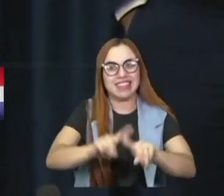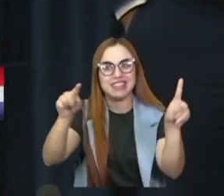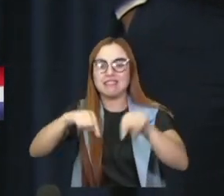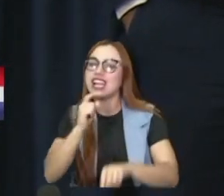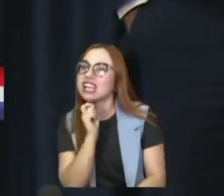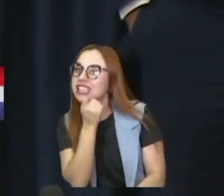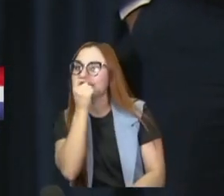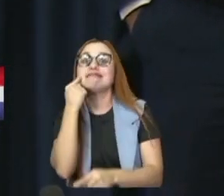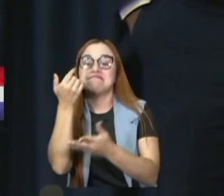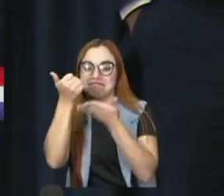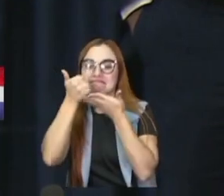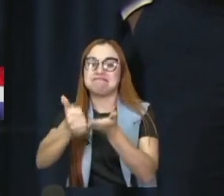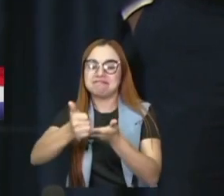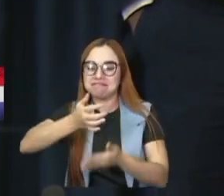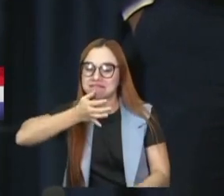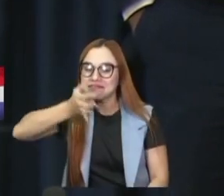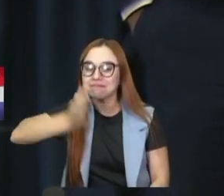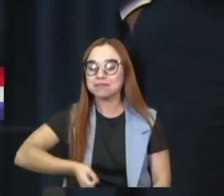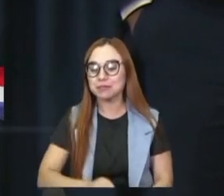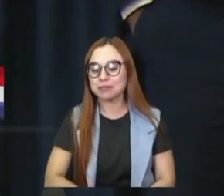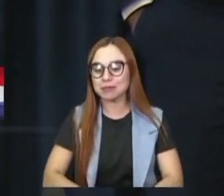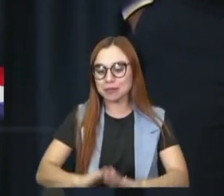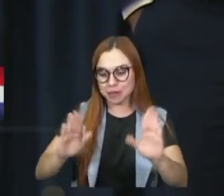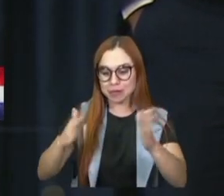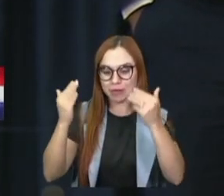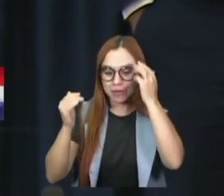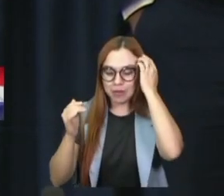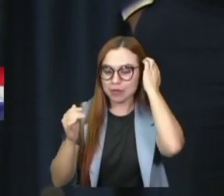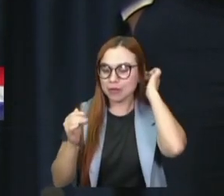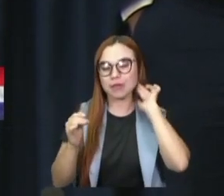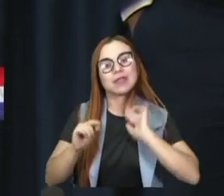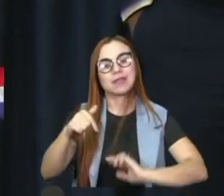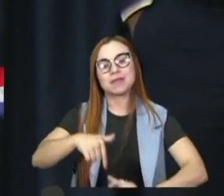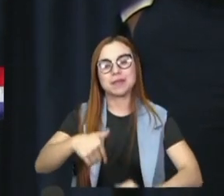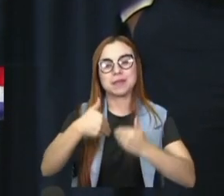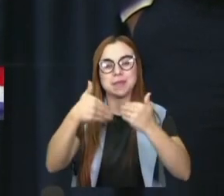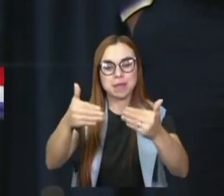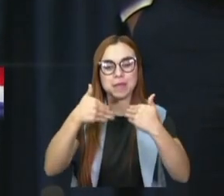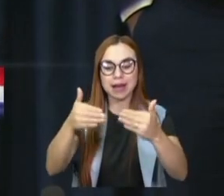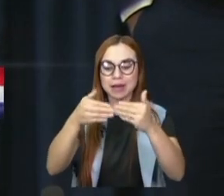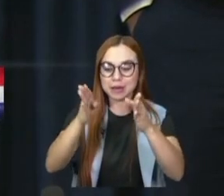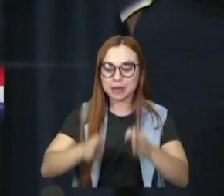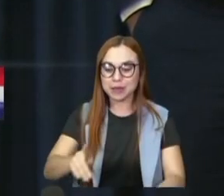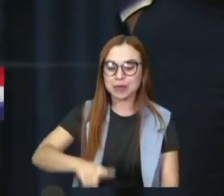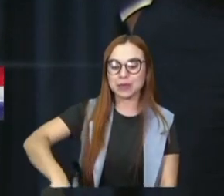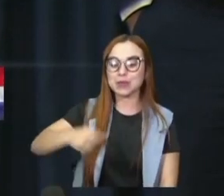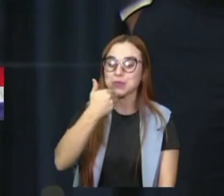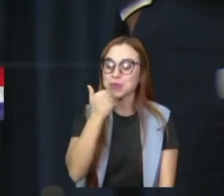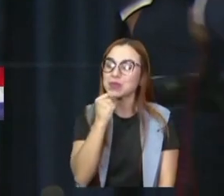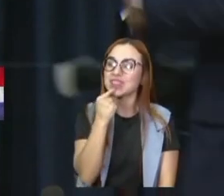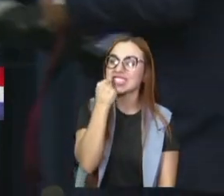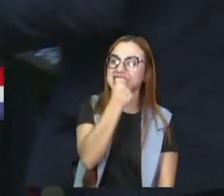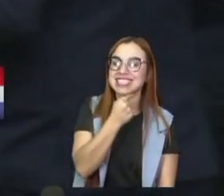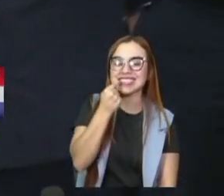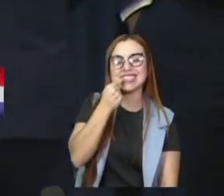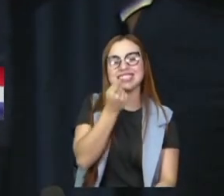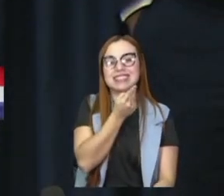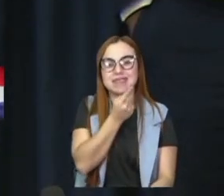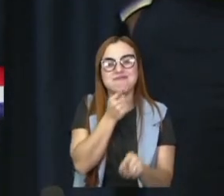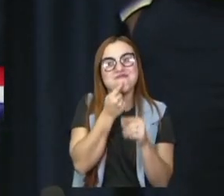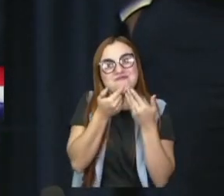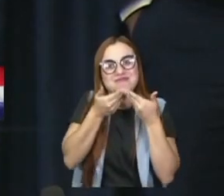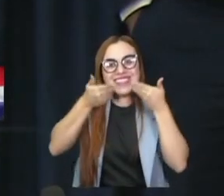trabajo entregado, dedicado para que nuestra población panameña tenga mejor dentadura, pero también una mejor